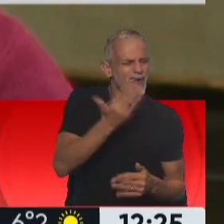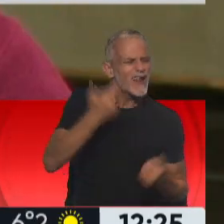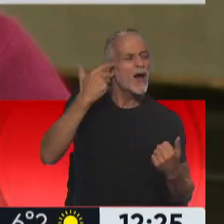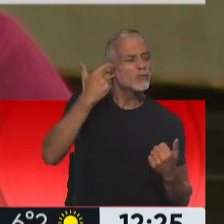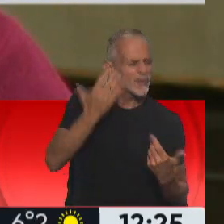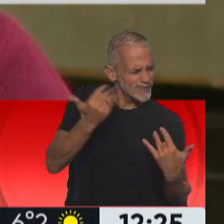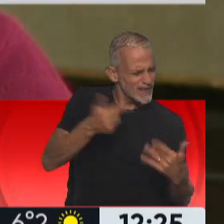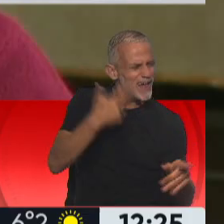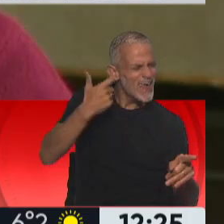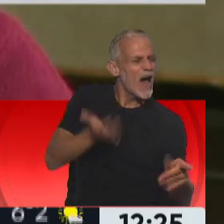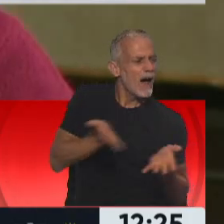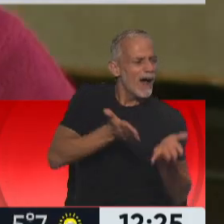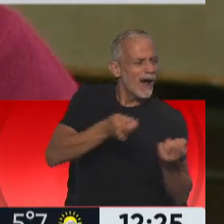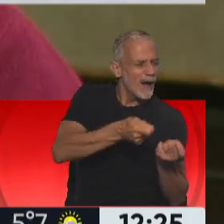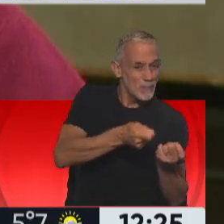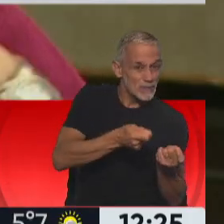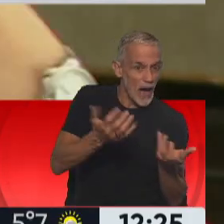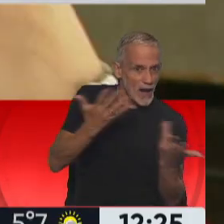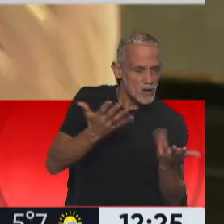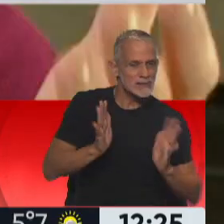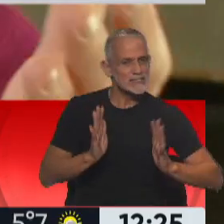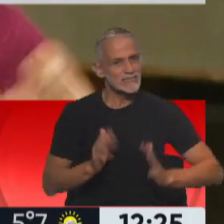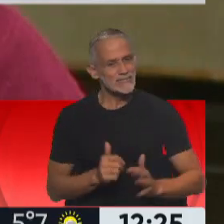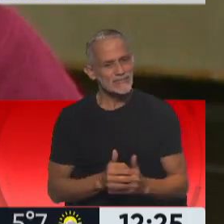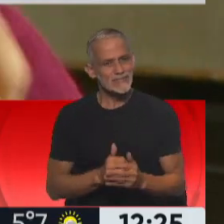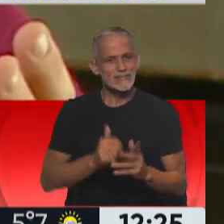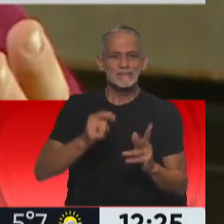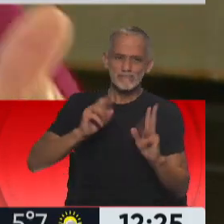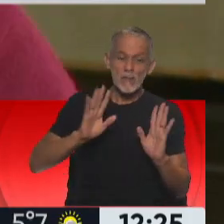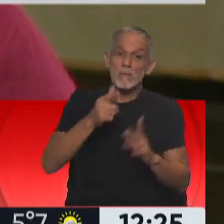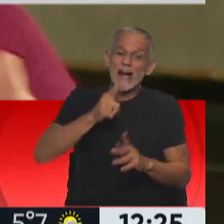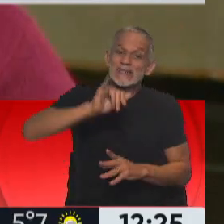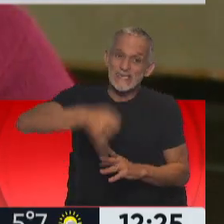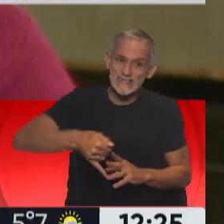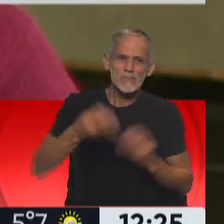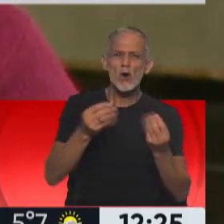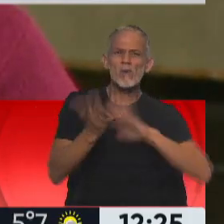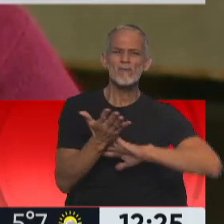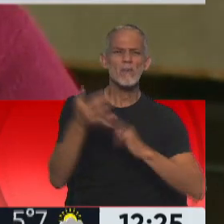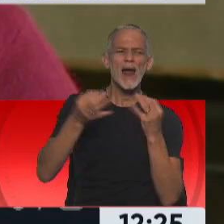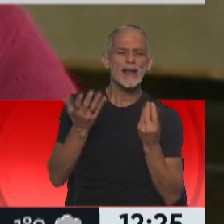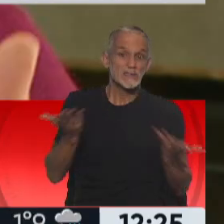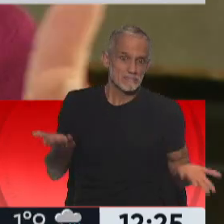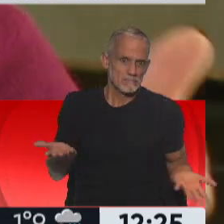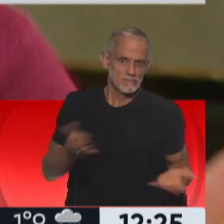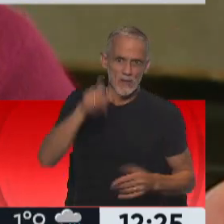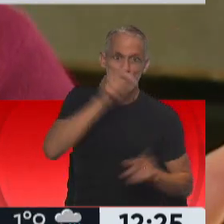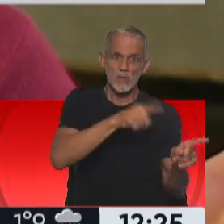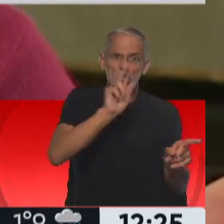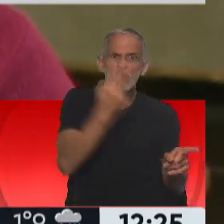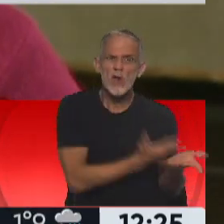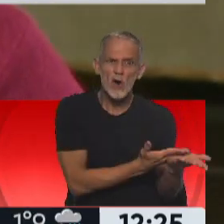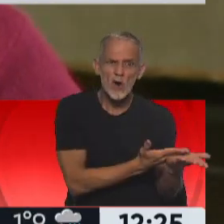su expareja. Claro. Todo está dado como para que sí, pero ¿de qué manera se analiza? Porque esta persona